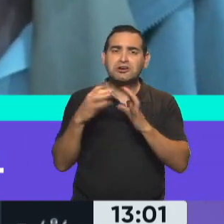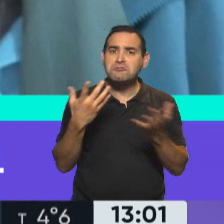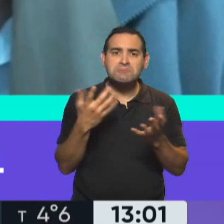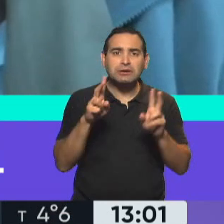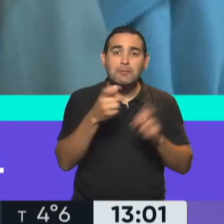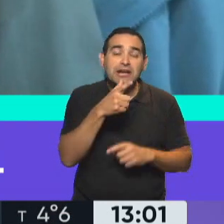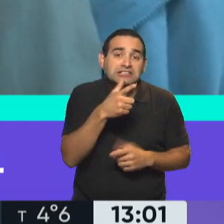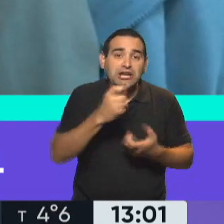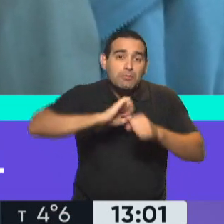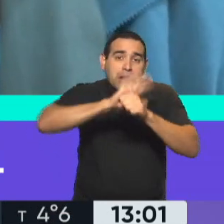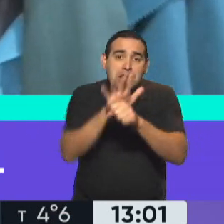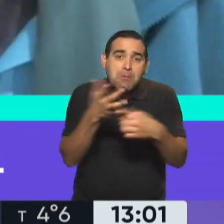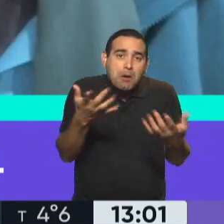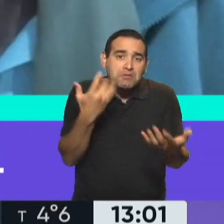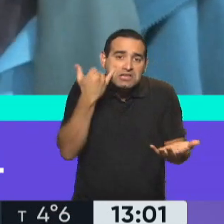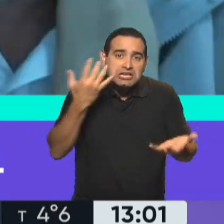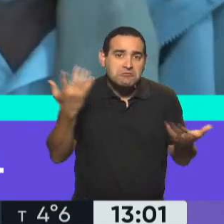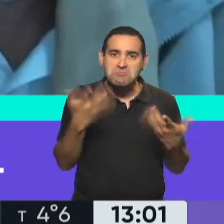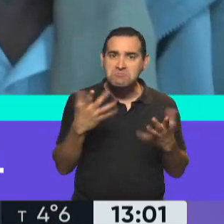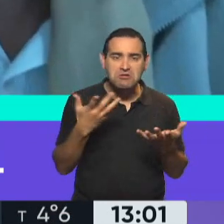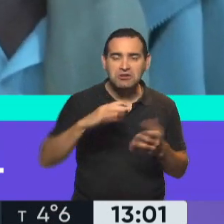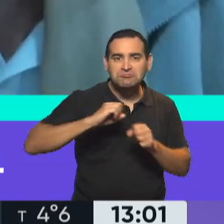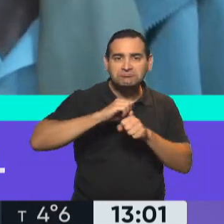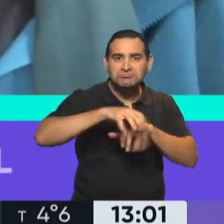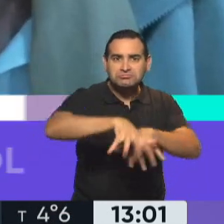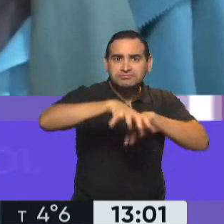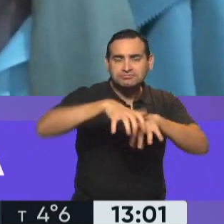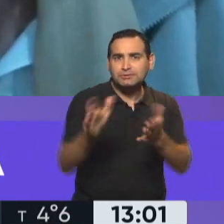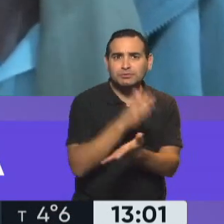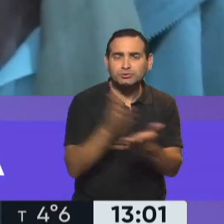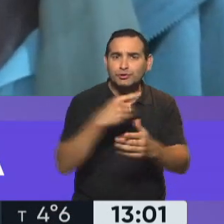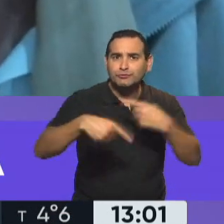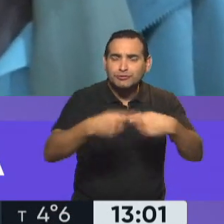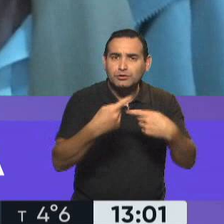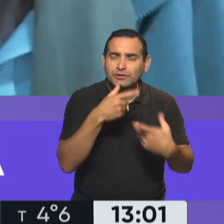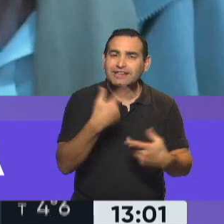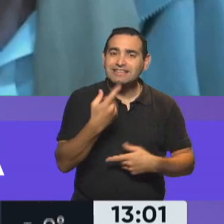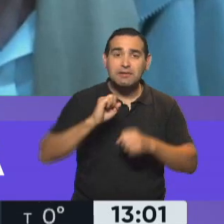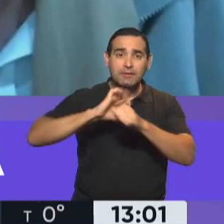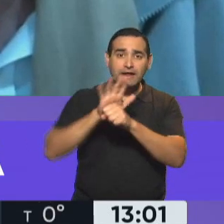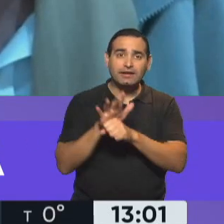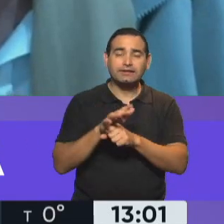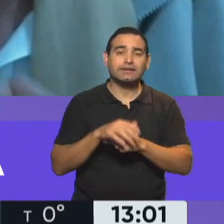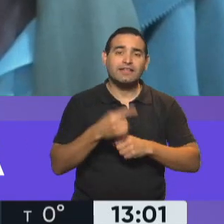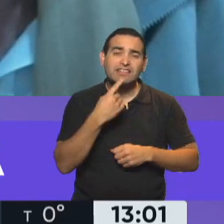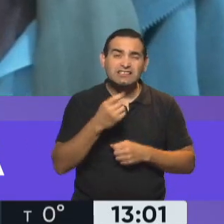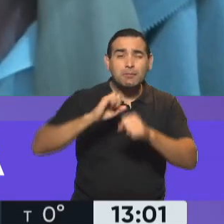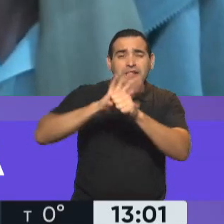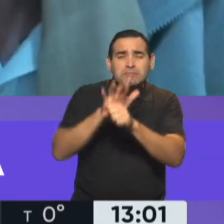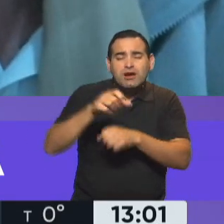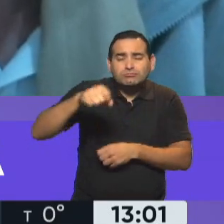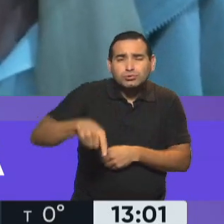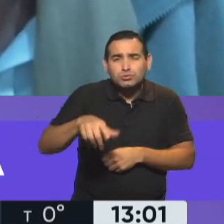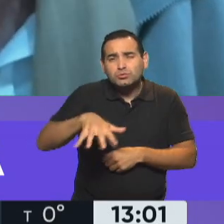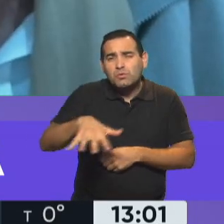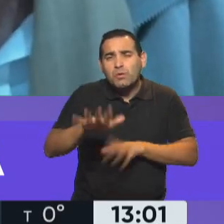hubiera existido la pandemia en el mundo. En el mundo. Y si cuando nombran la pandemia, la nombran como un fenómeno local, como si